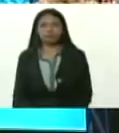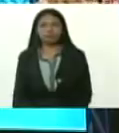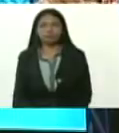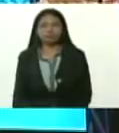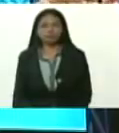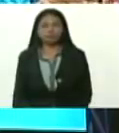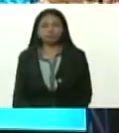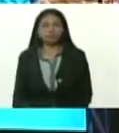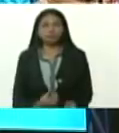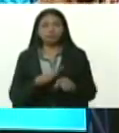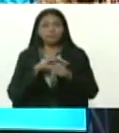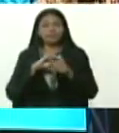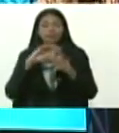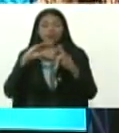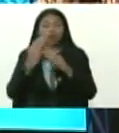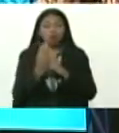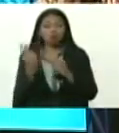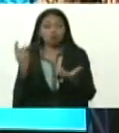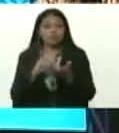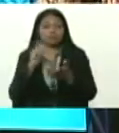El ministro de la Cultura.